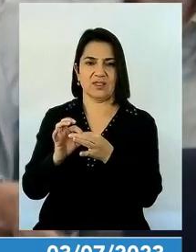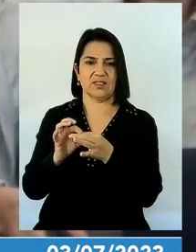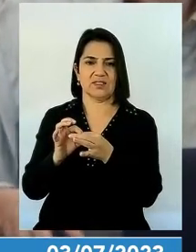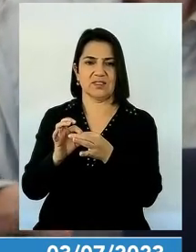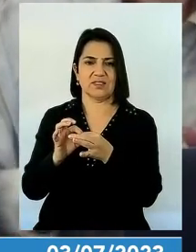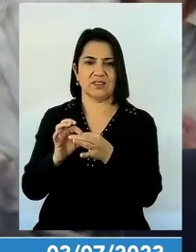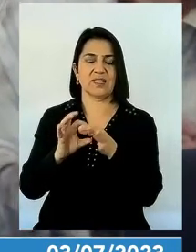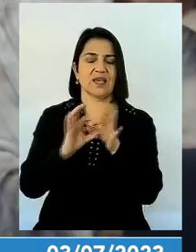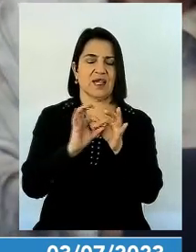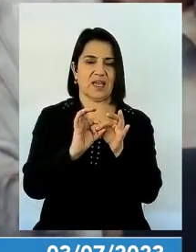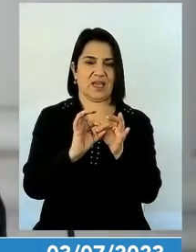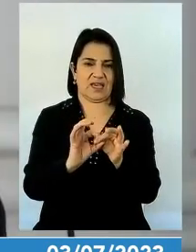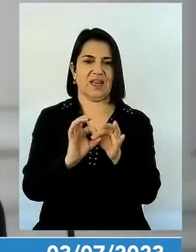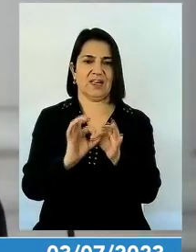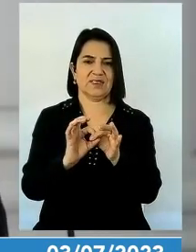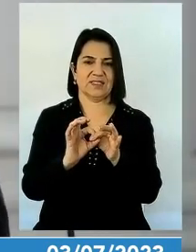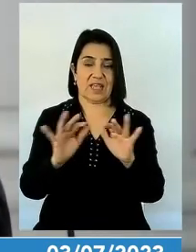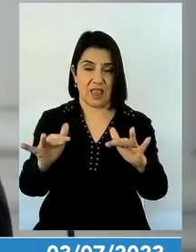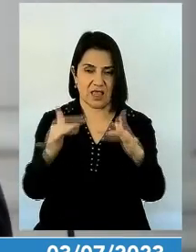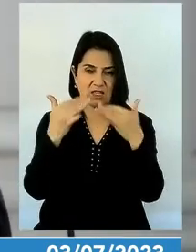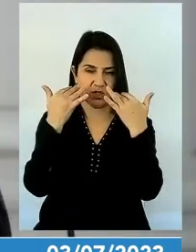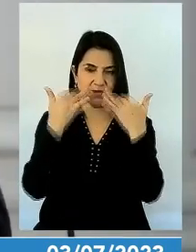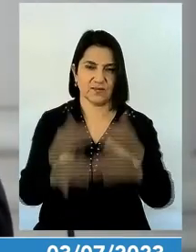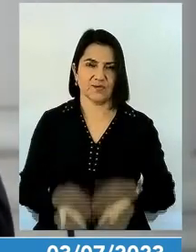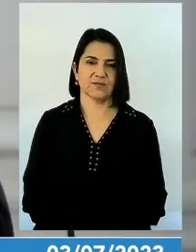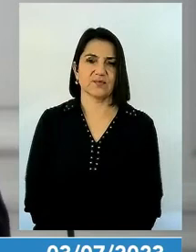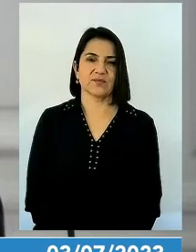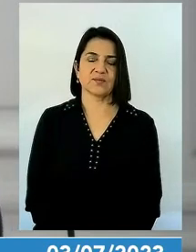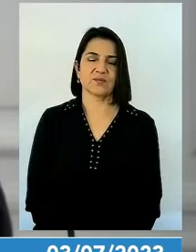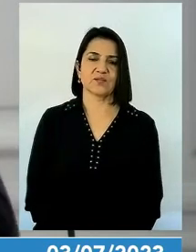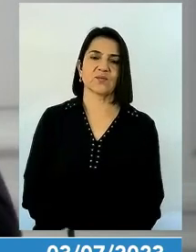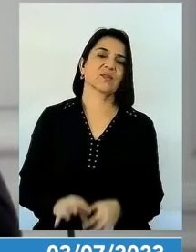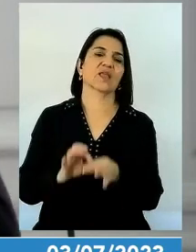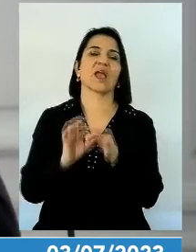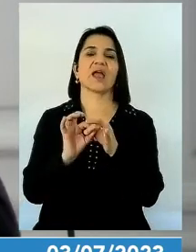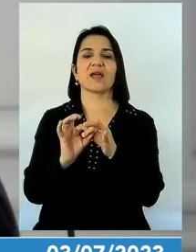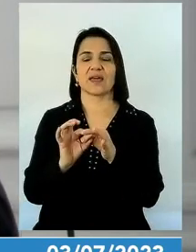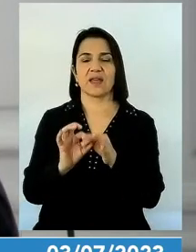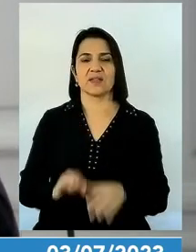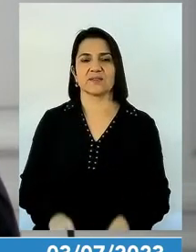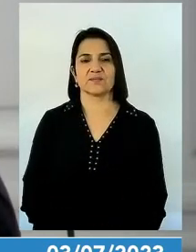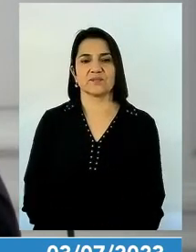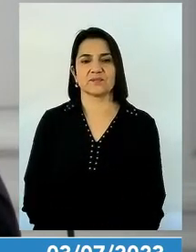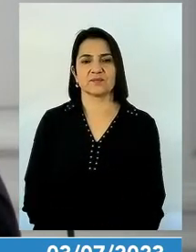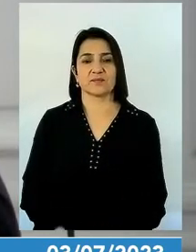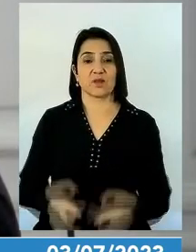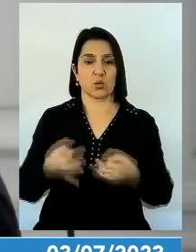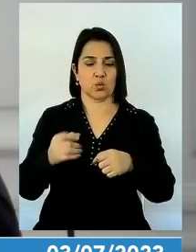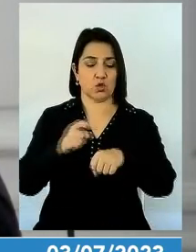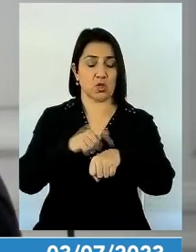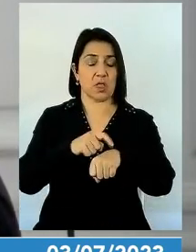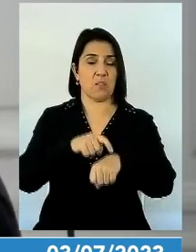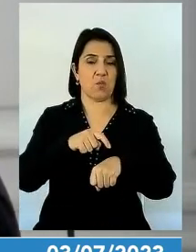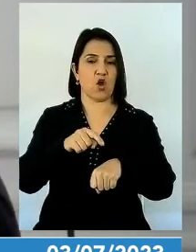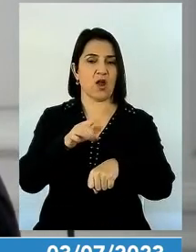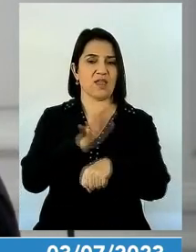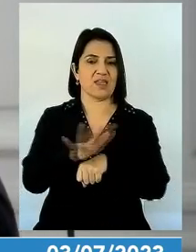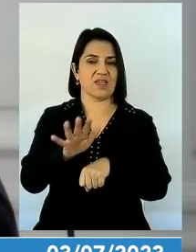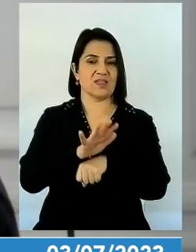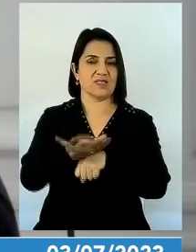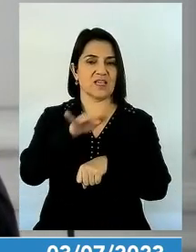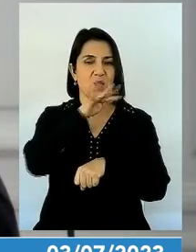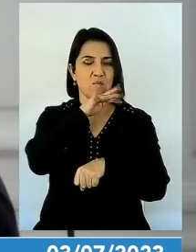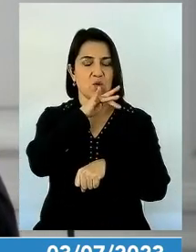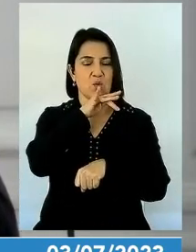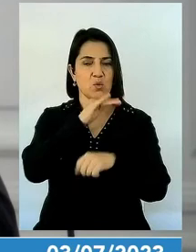la atención. Muchas gracias, señora Claudia, justo en los 15 minutos que le correspondieron, así que estuvo muy bien.